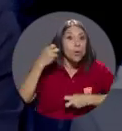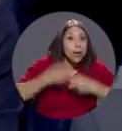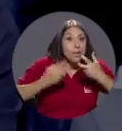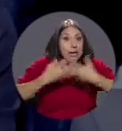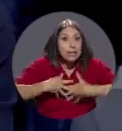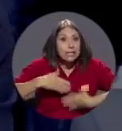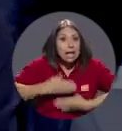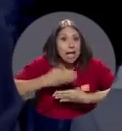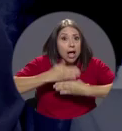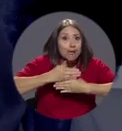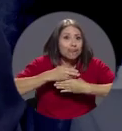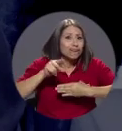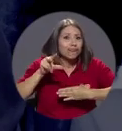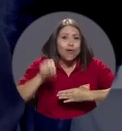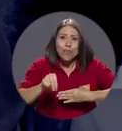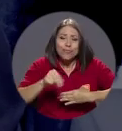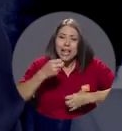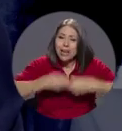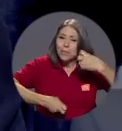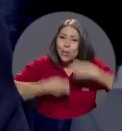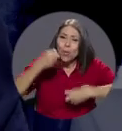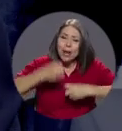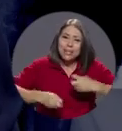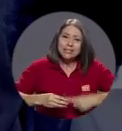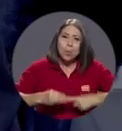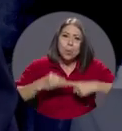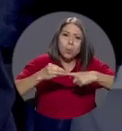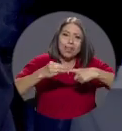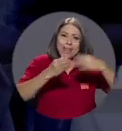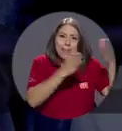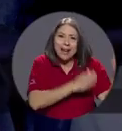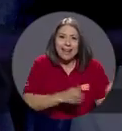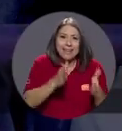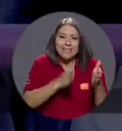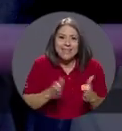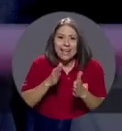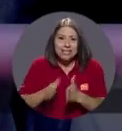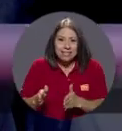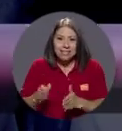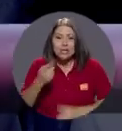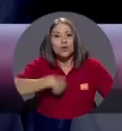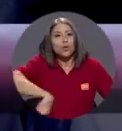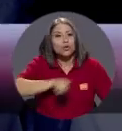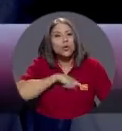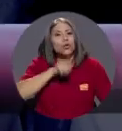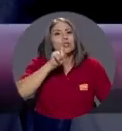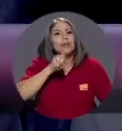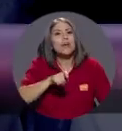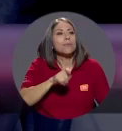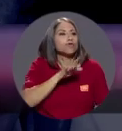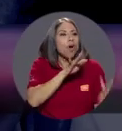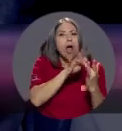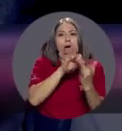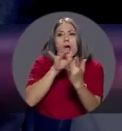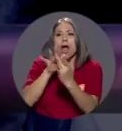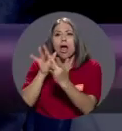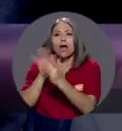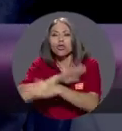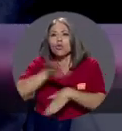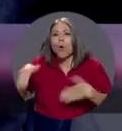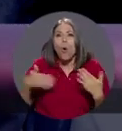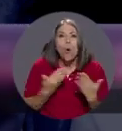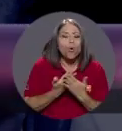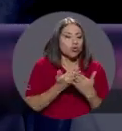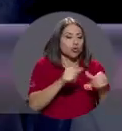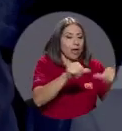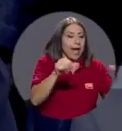desarrollador? No, el problema es realmente un problema estructural de planificación en donde tenemos que hablarnos todos los